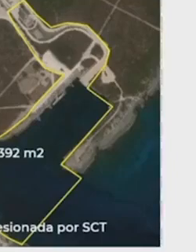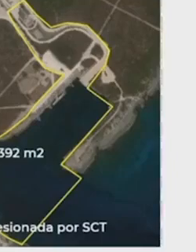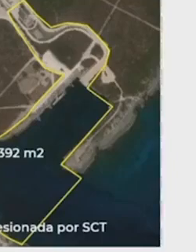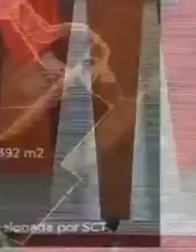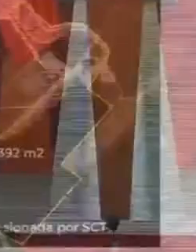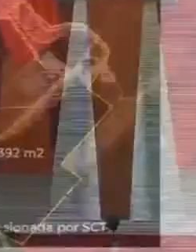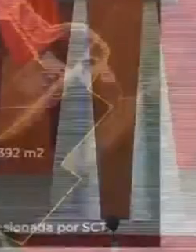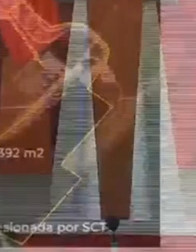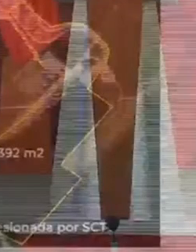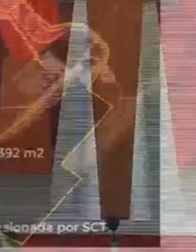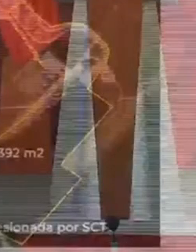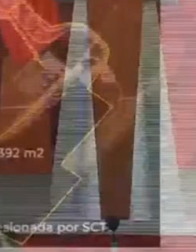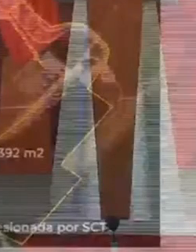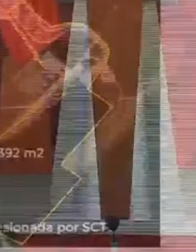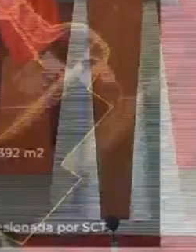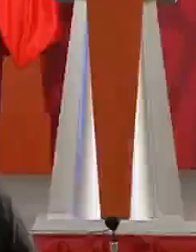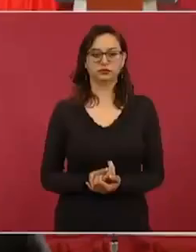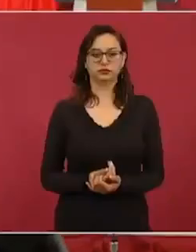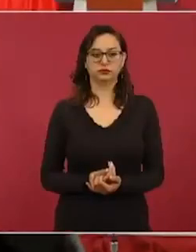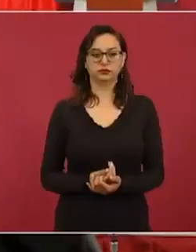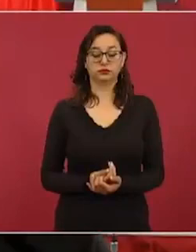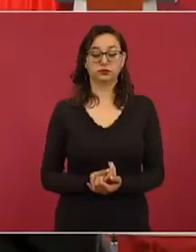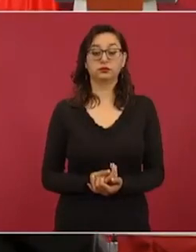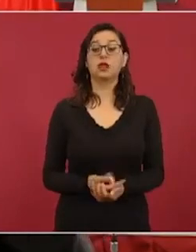hicieron ríos subterráneos,